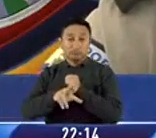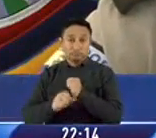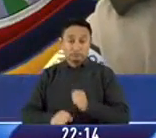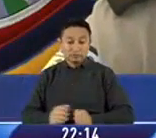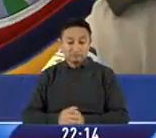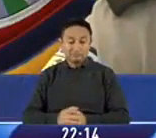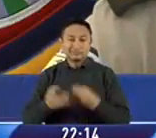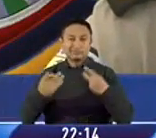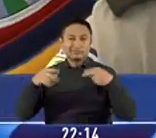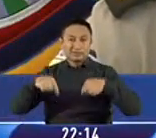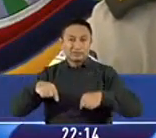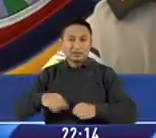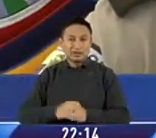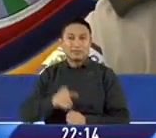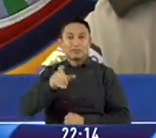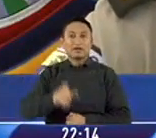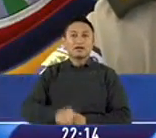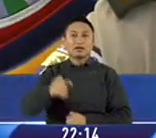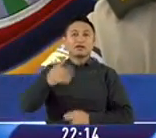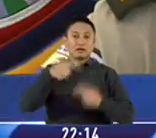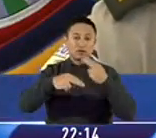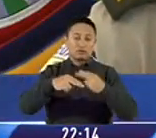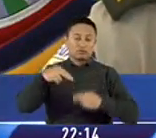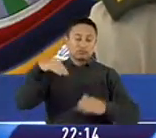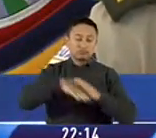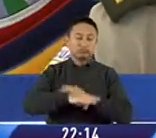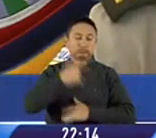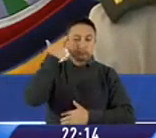se dedican al asalto y robo a